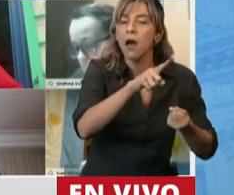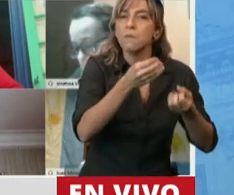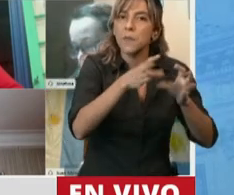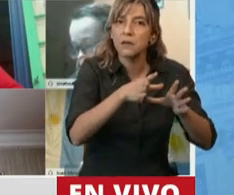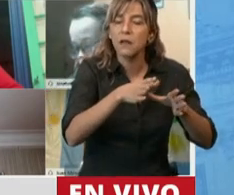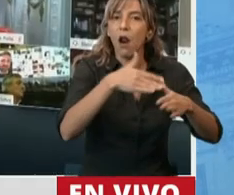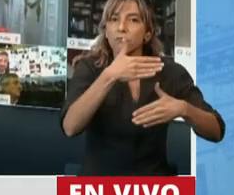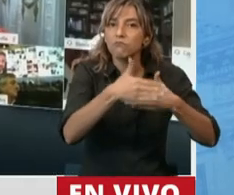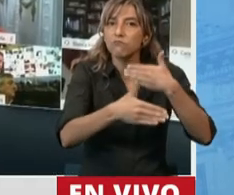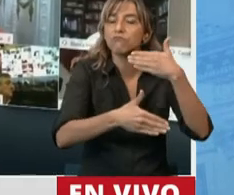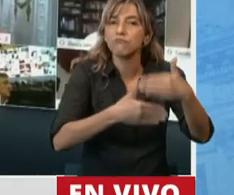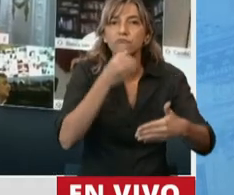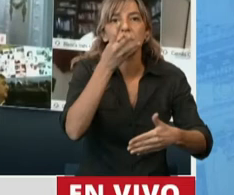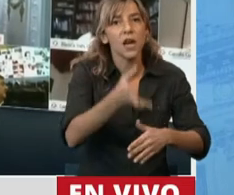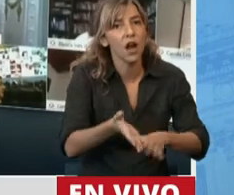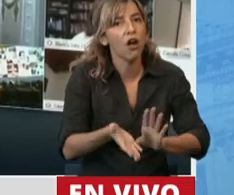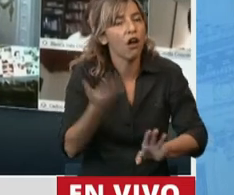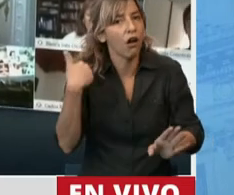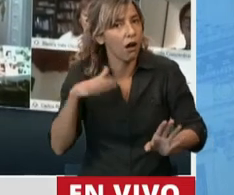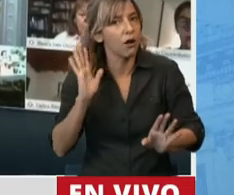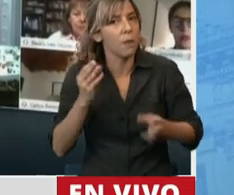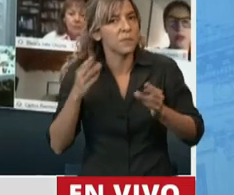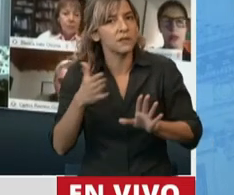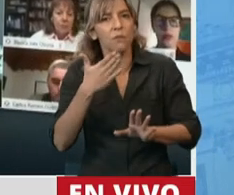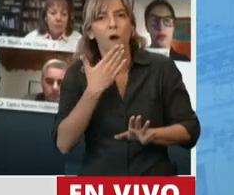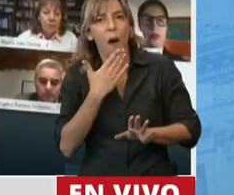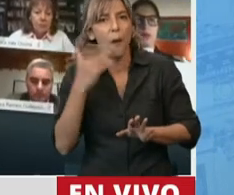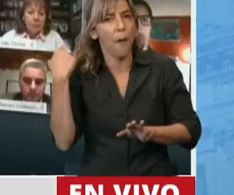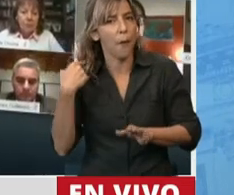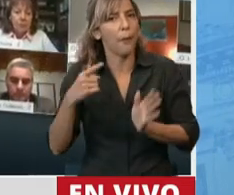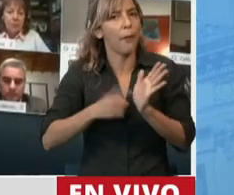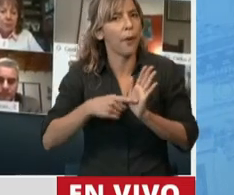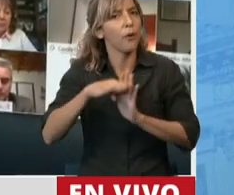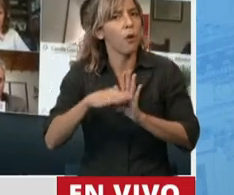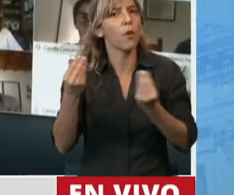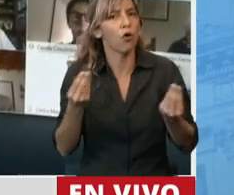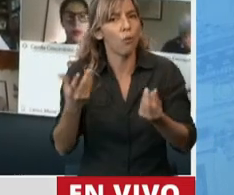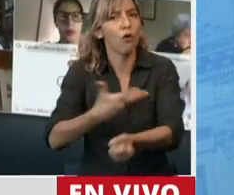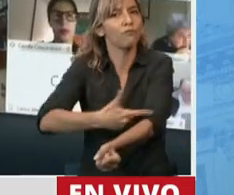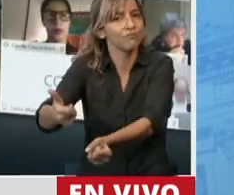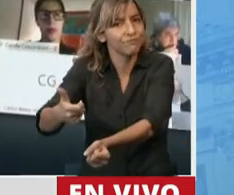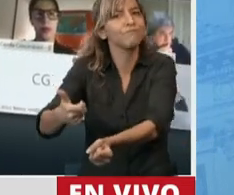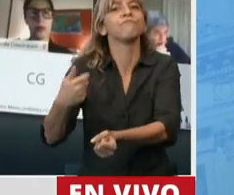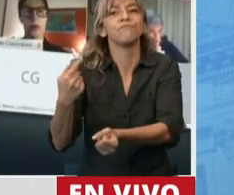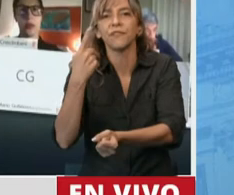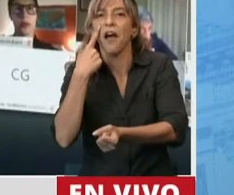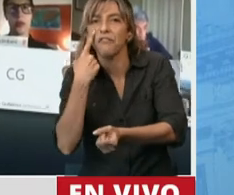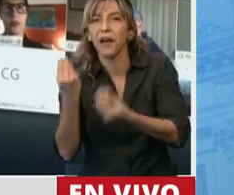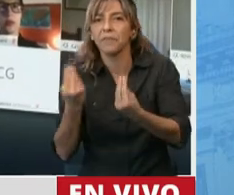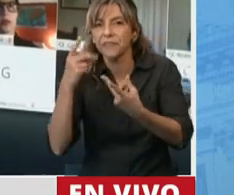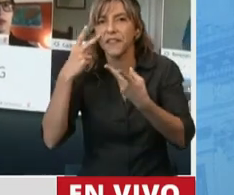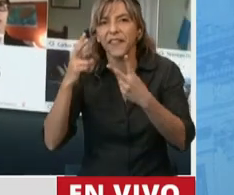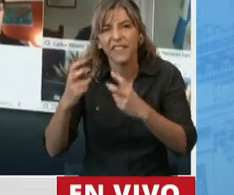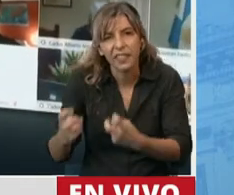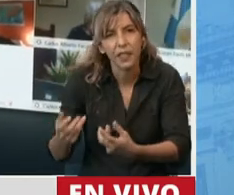una resolución lanzando este plan normativo para la extracción y para el uso con fines de investigación